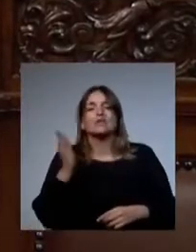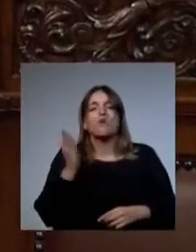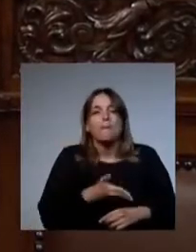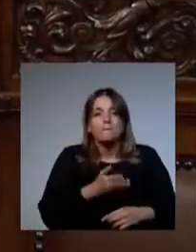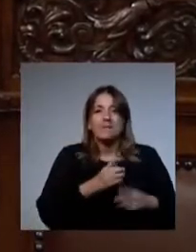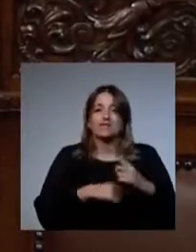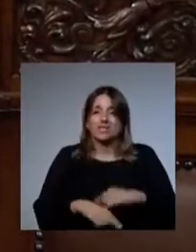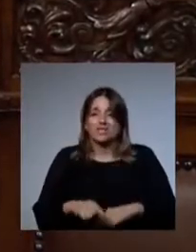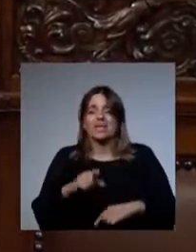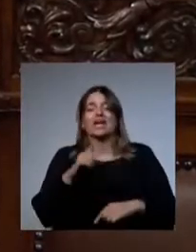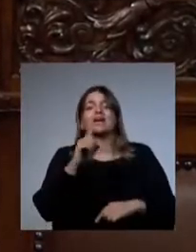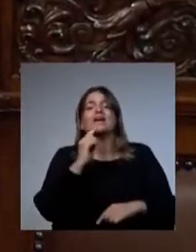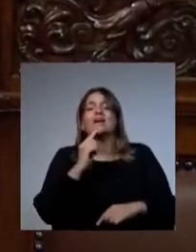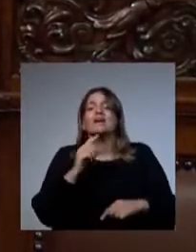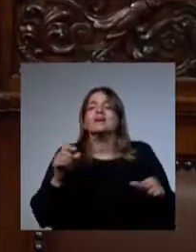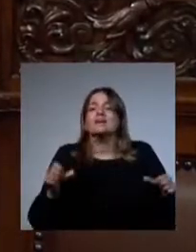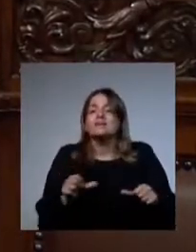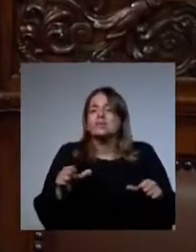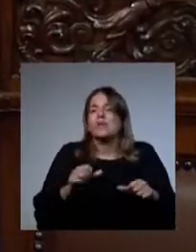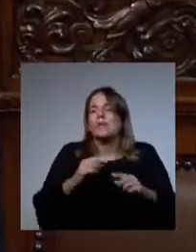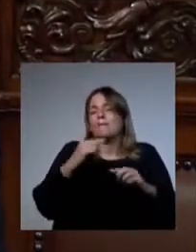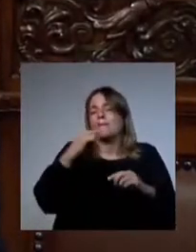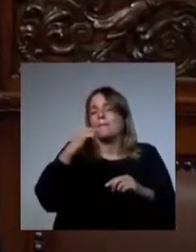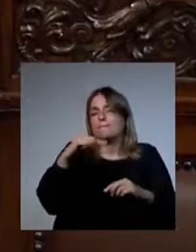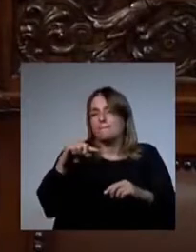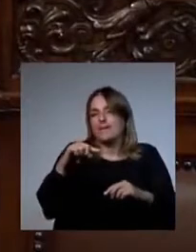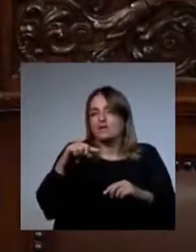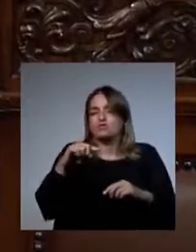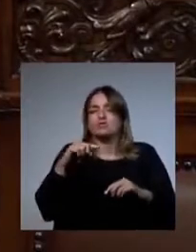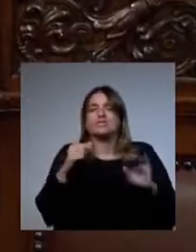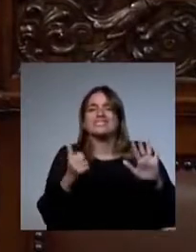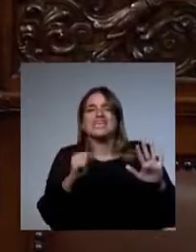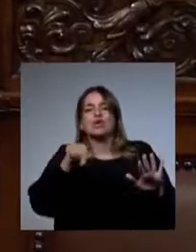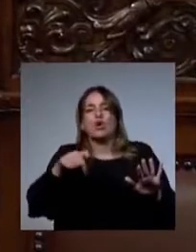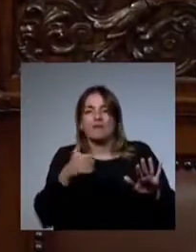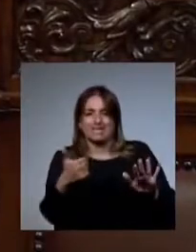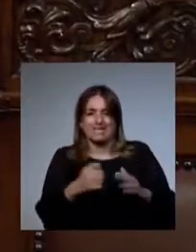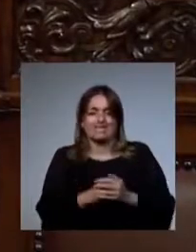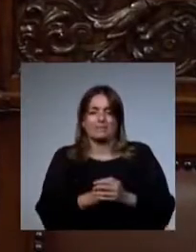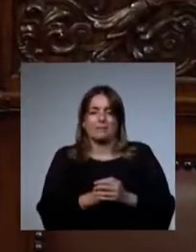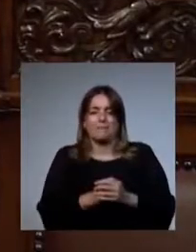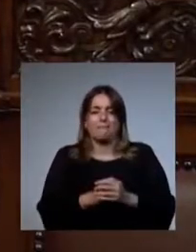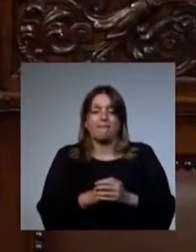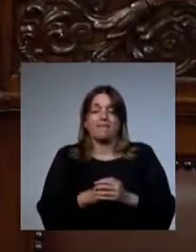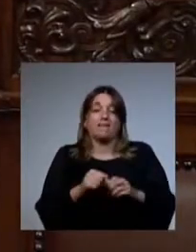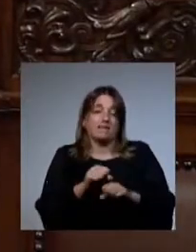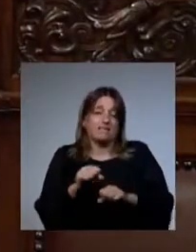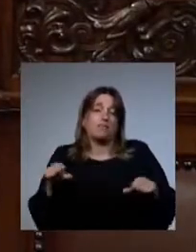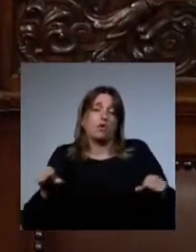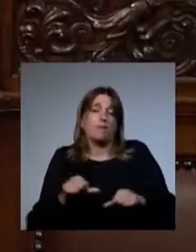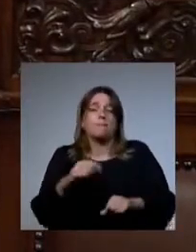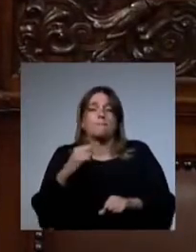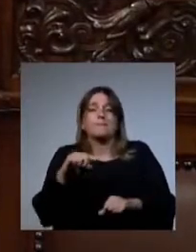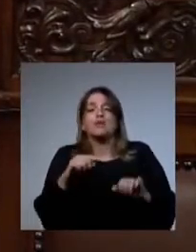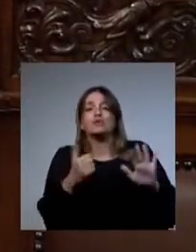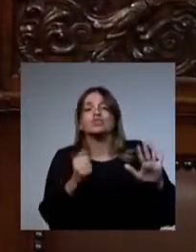PIB fue proyectado en menos 6,6 y el alcanzado fue menos 6,3.